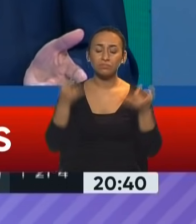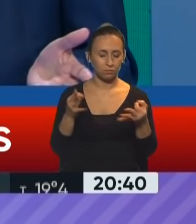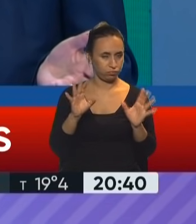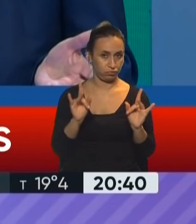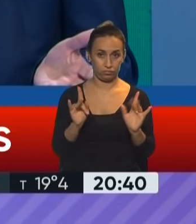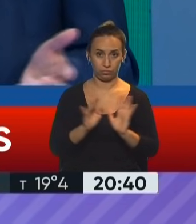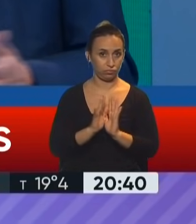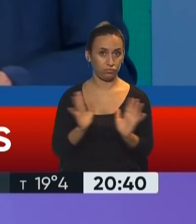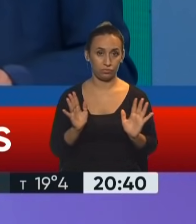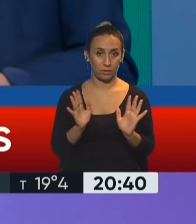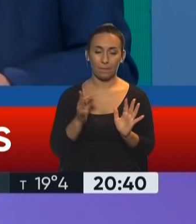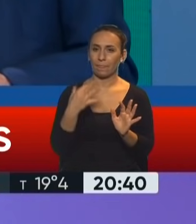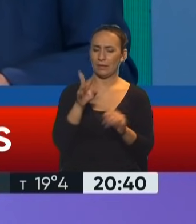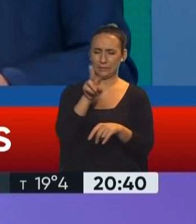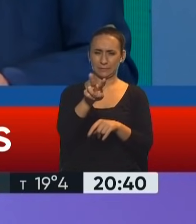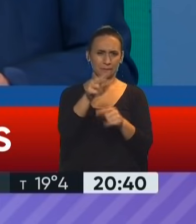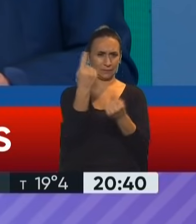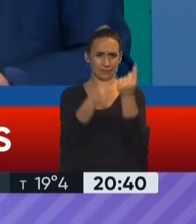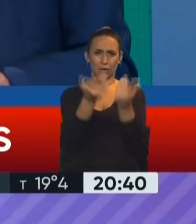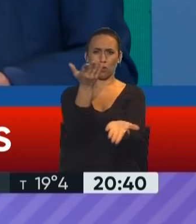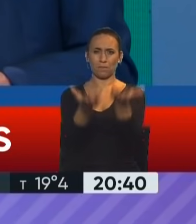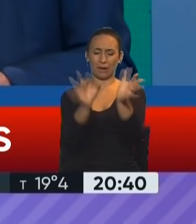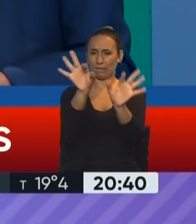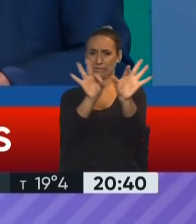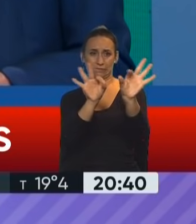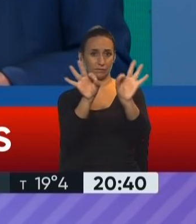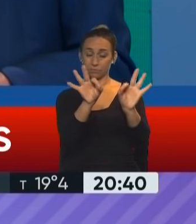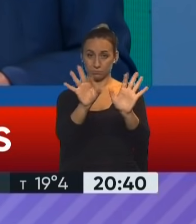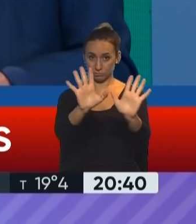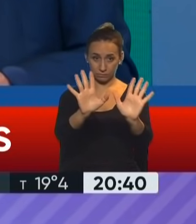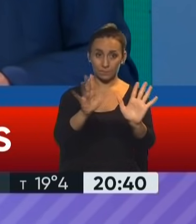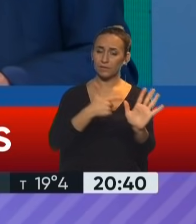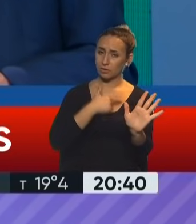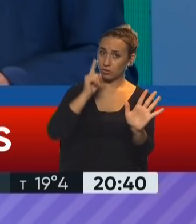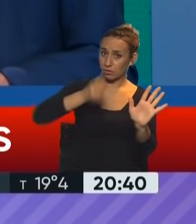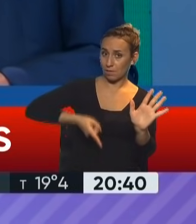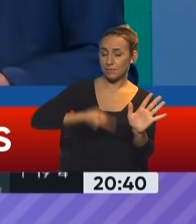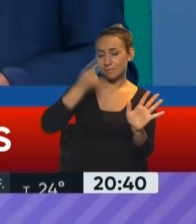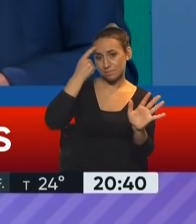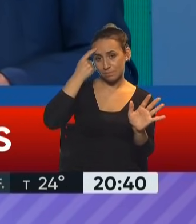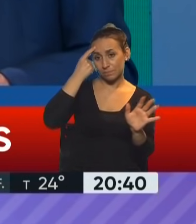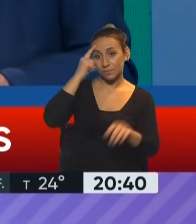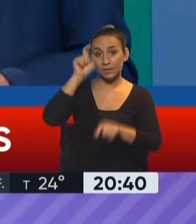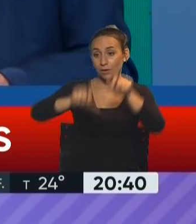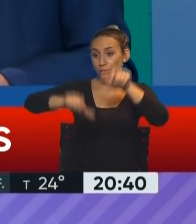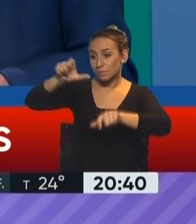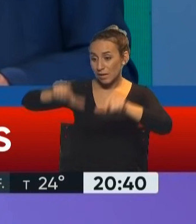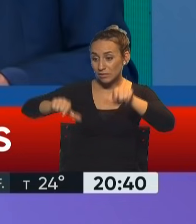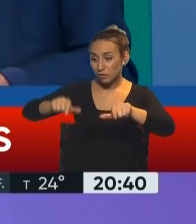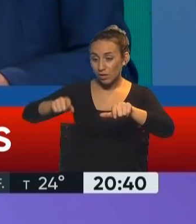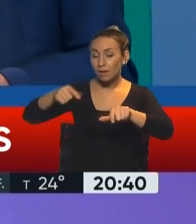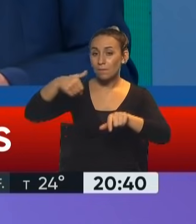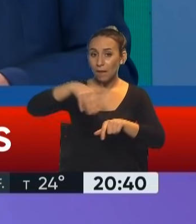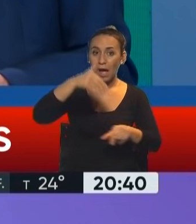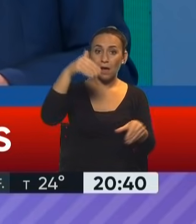que elegir. Tengo en cuenta esas cosas, pero también tengo en cuenta que la gente al momento de votar hace